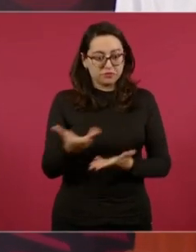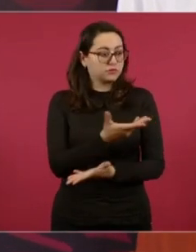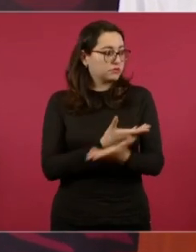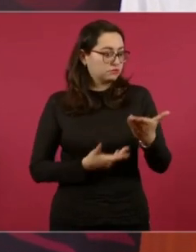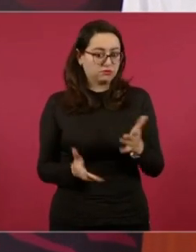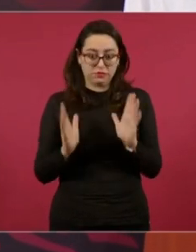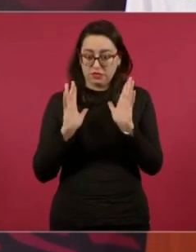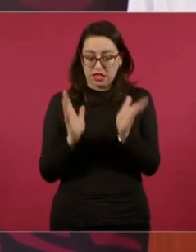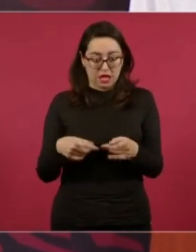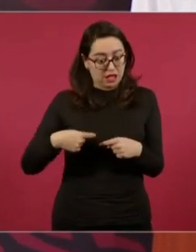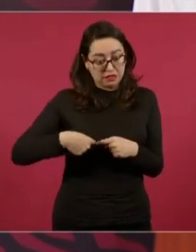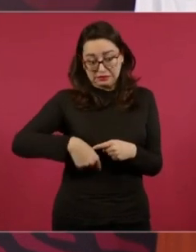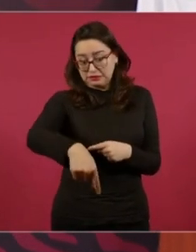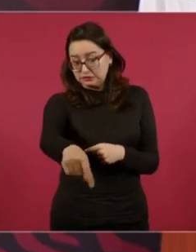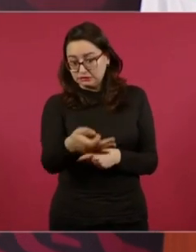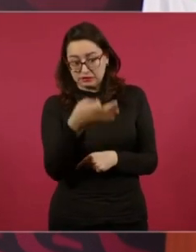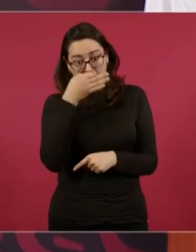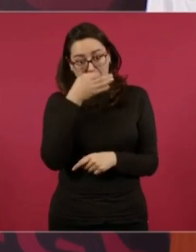cerrando